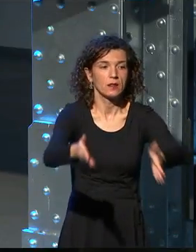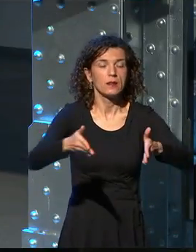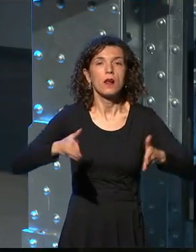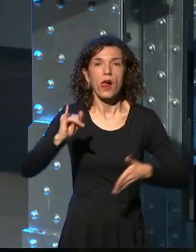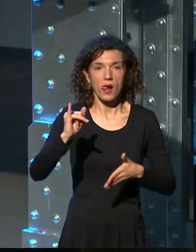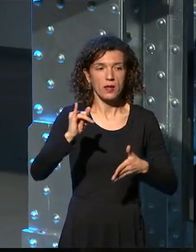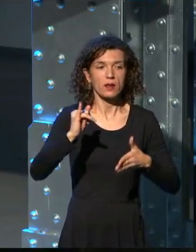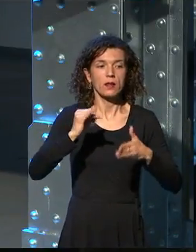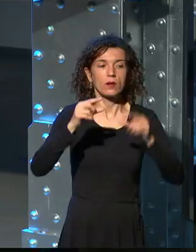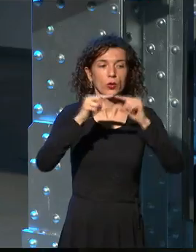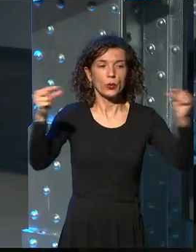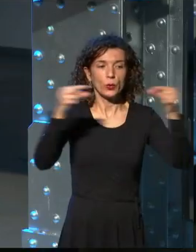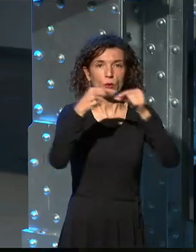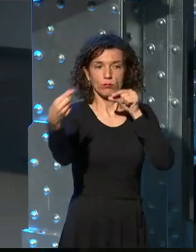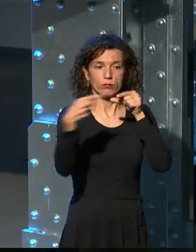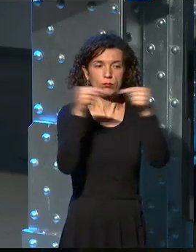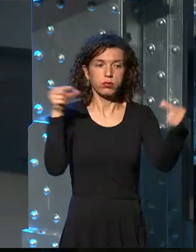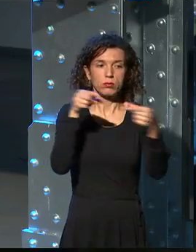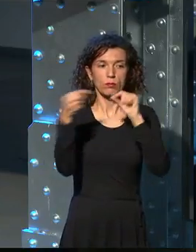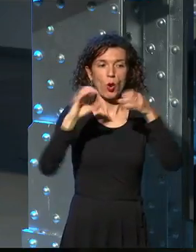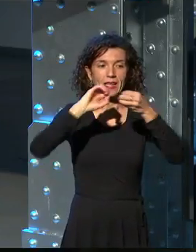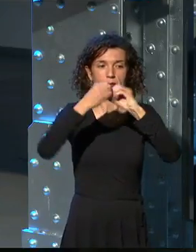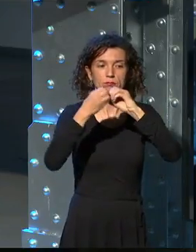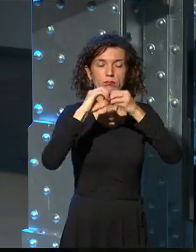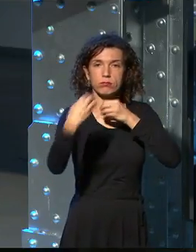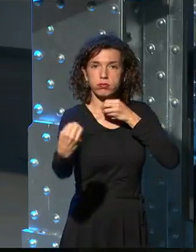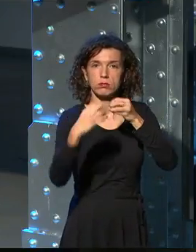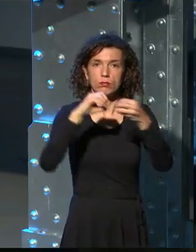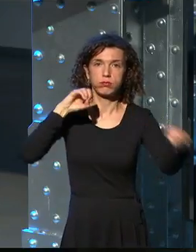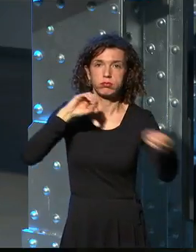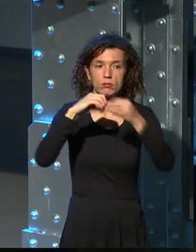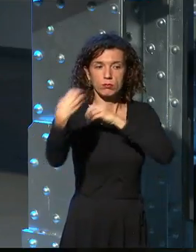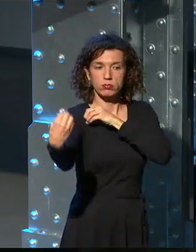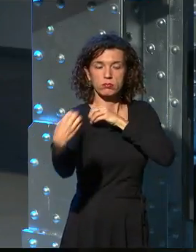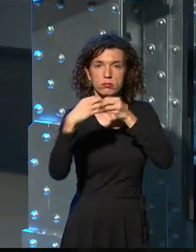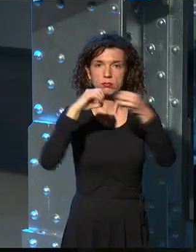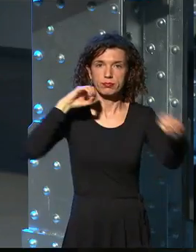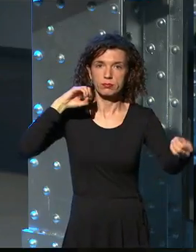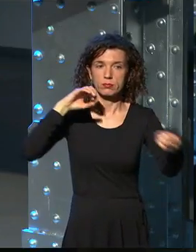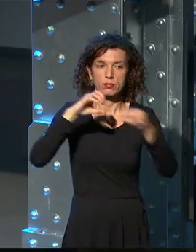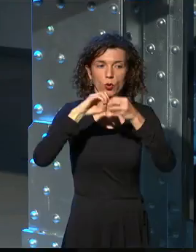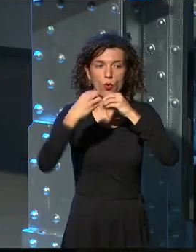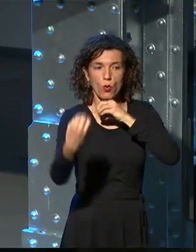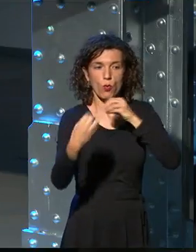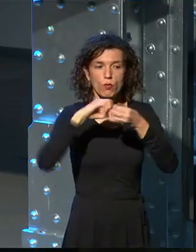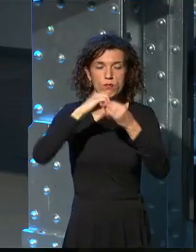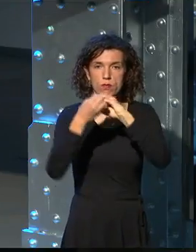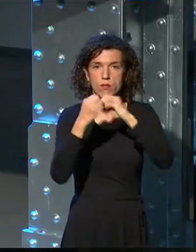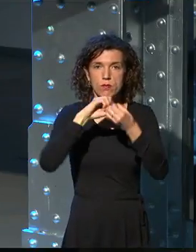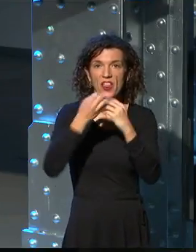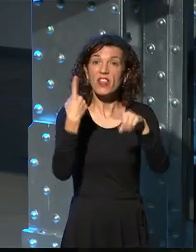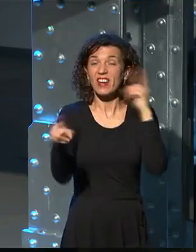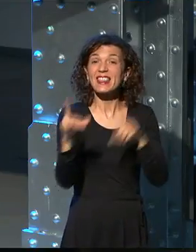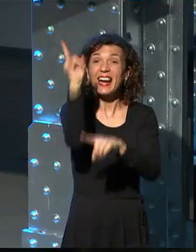cartón con unas bolas de madera que están rodando hacia arriba en vez de hacia abajo, al contrario que la ley de